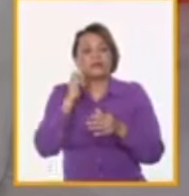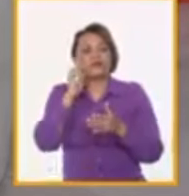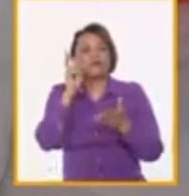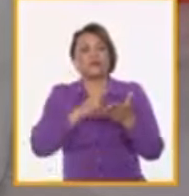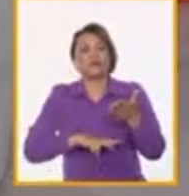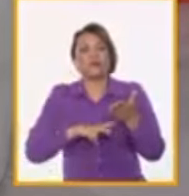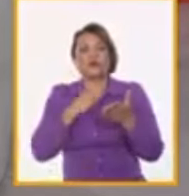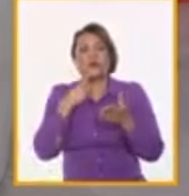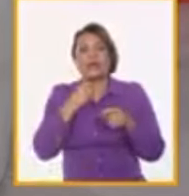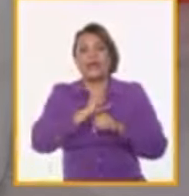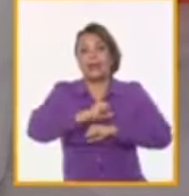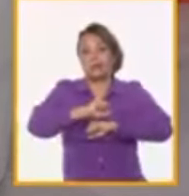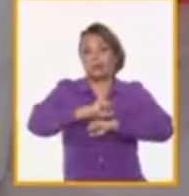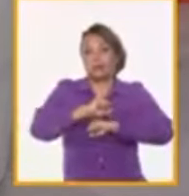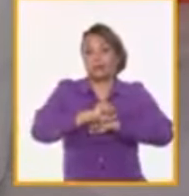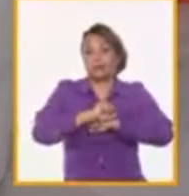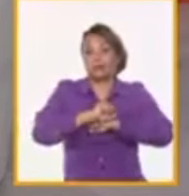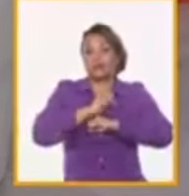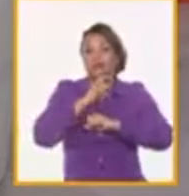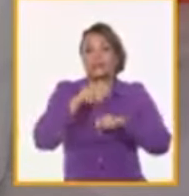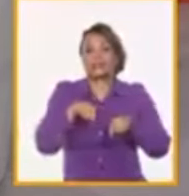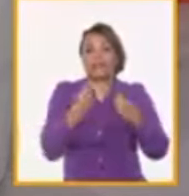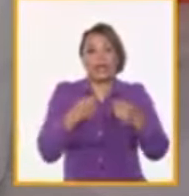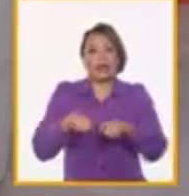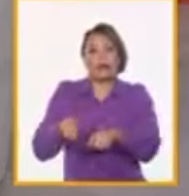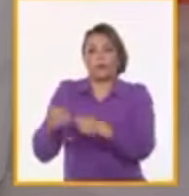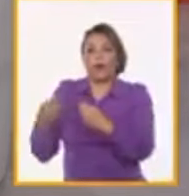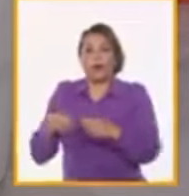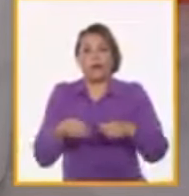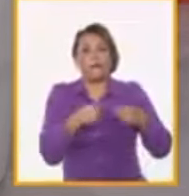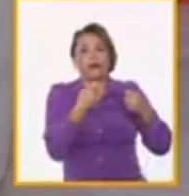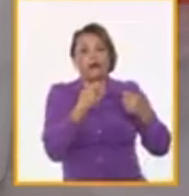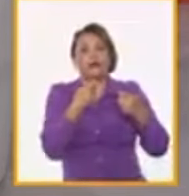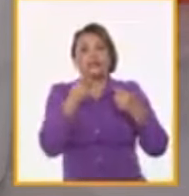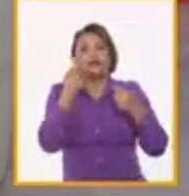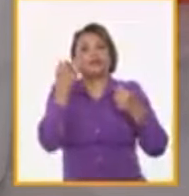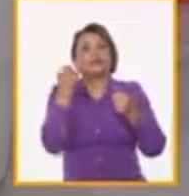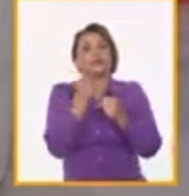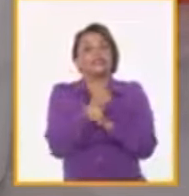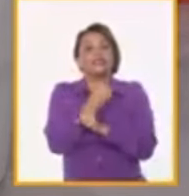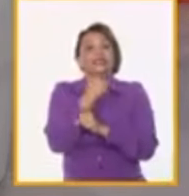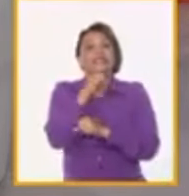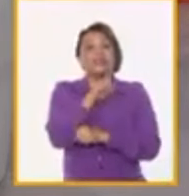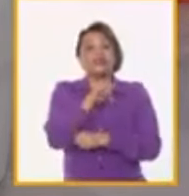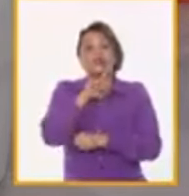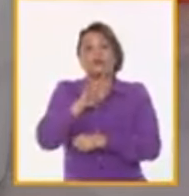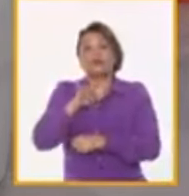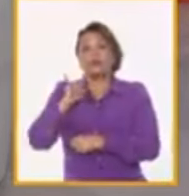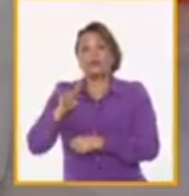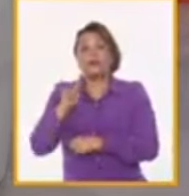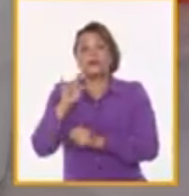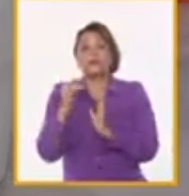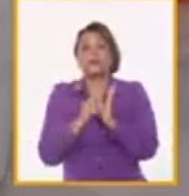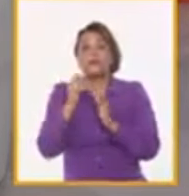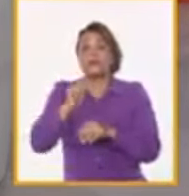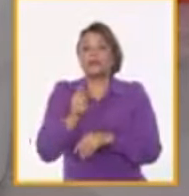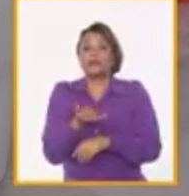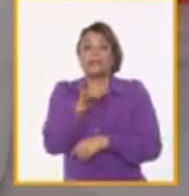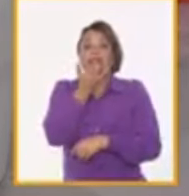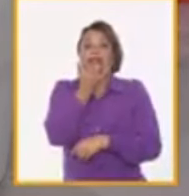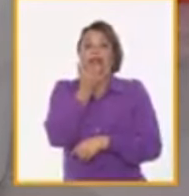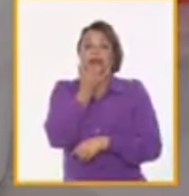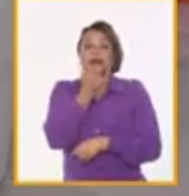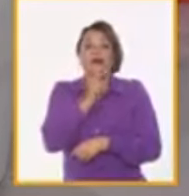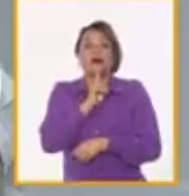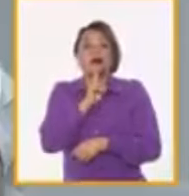equipos de bombeo de circulación y llegamos a tener alrededor de 199.000 personas afectadas en la capital.